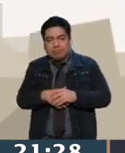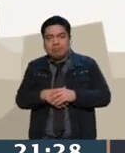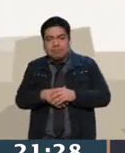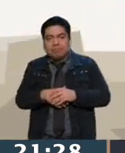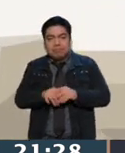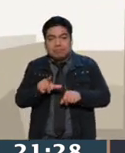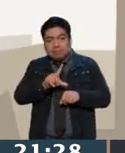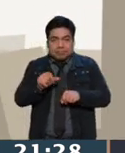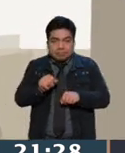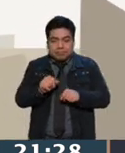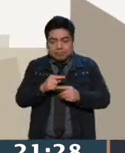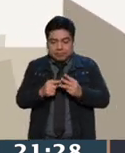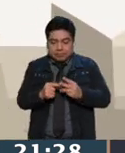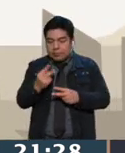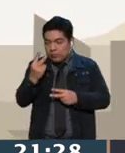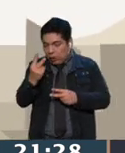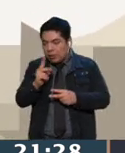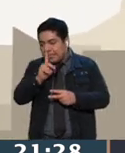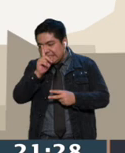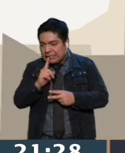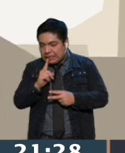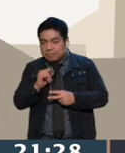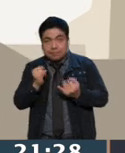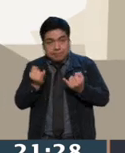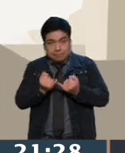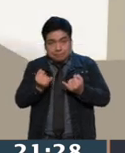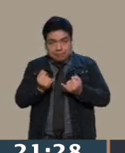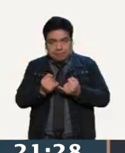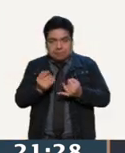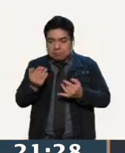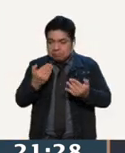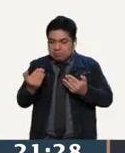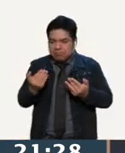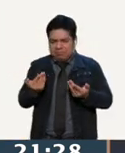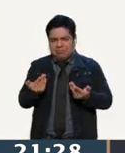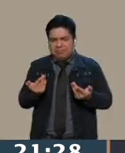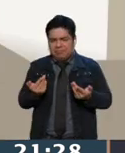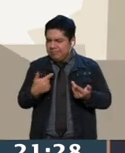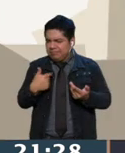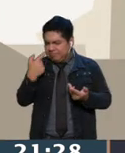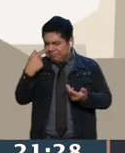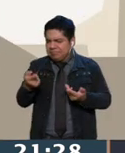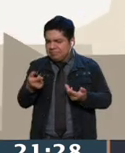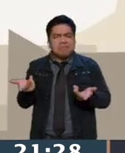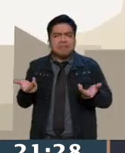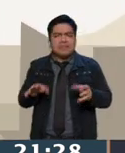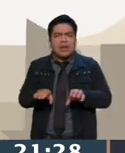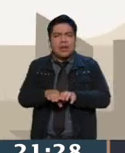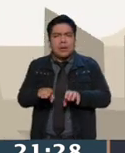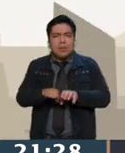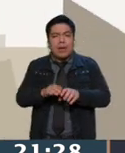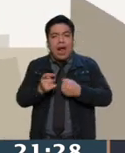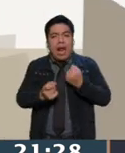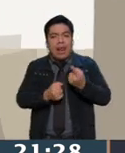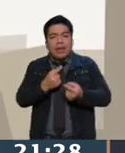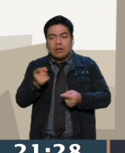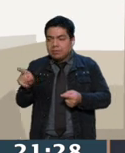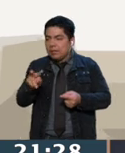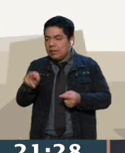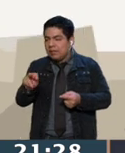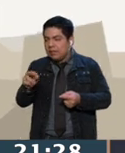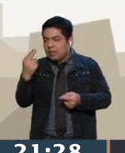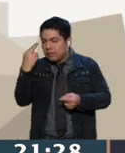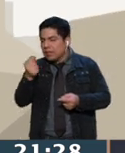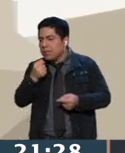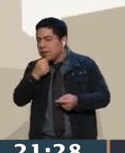se presentan dos desmentidos que son dos casos que a mí me parecen paradigmáticos para ilustrar cómo ciertos medios de comunicación